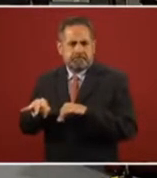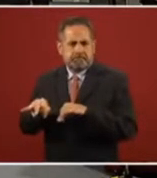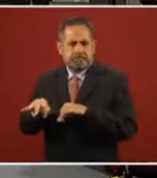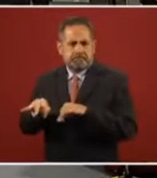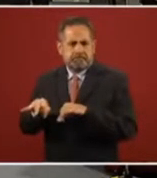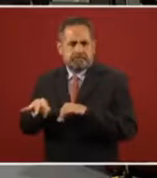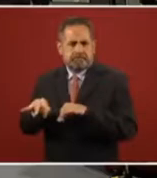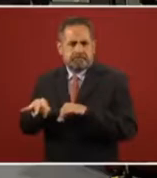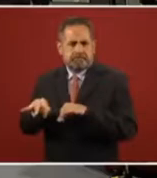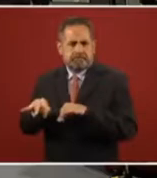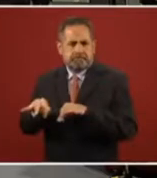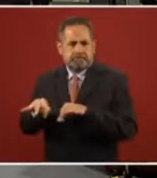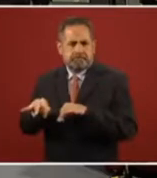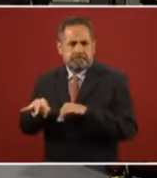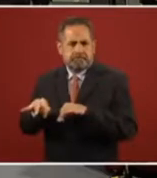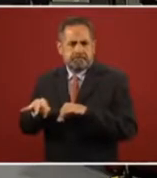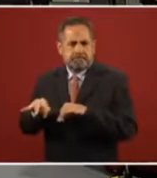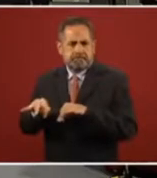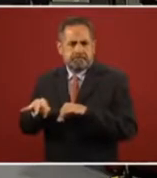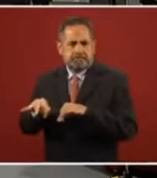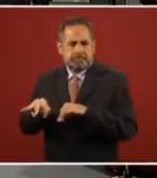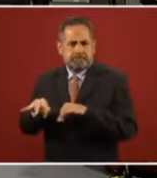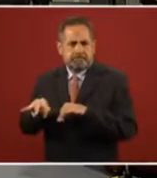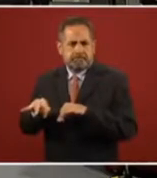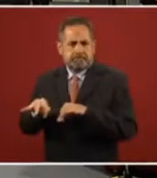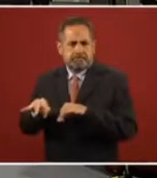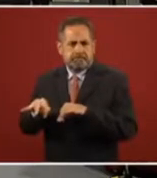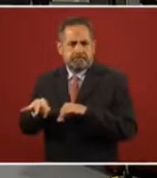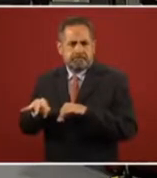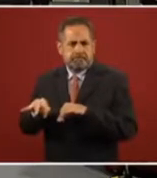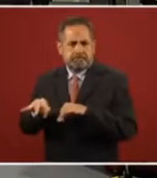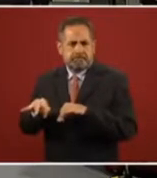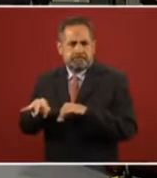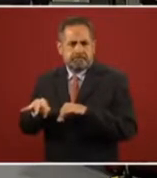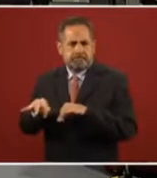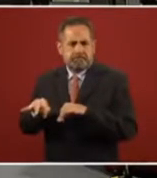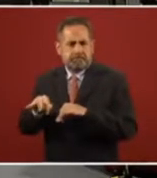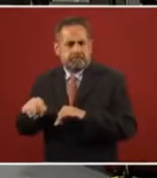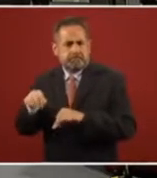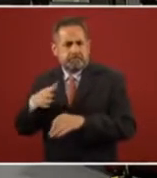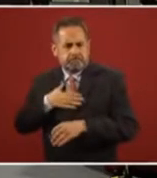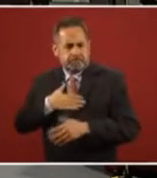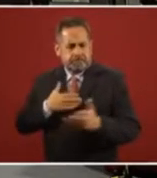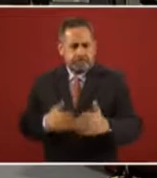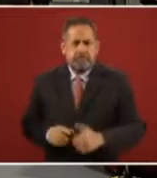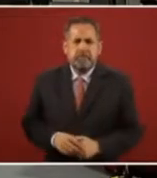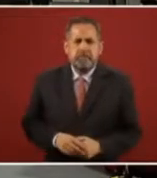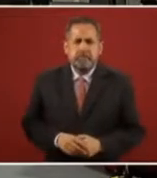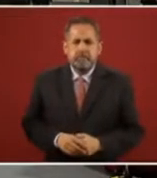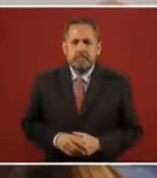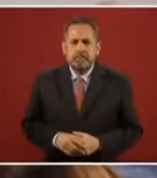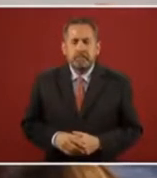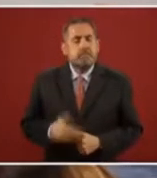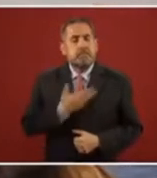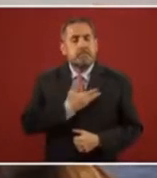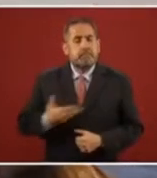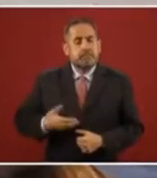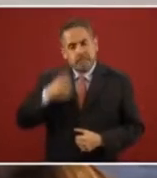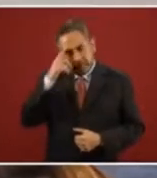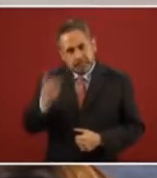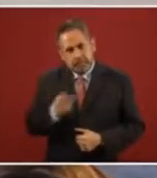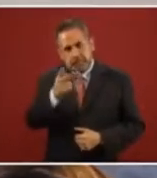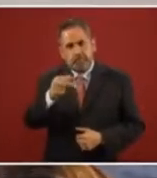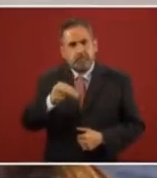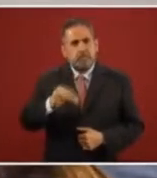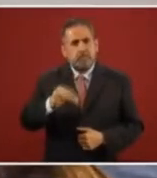newspapers and the house of work and the power tijuana y el presidente para preguntarle sobre su gira por el